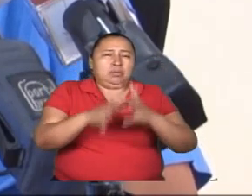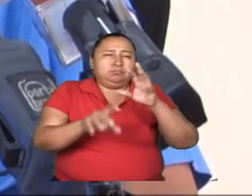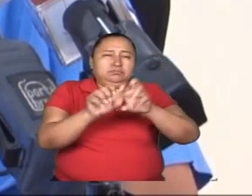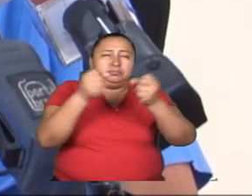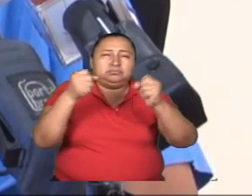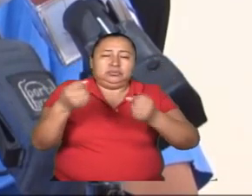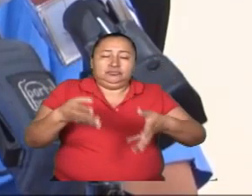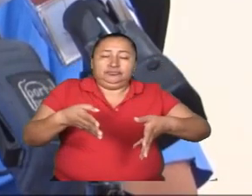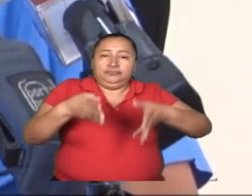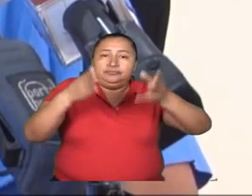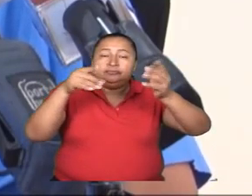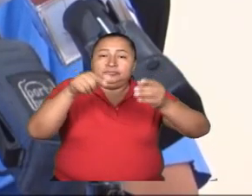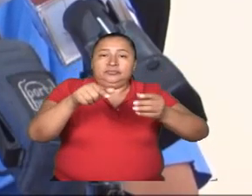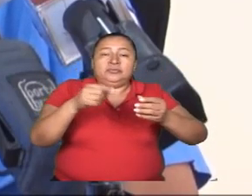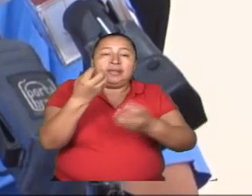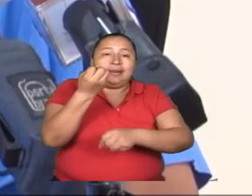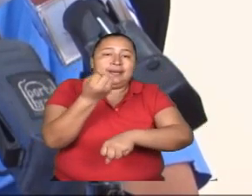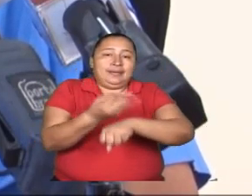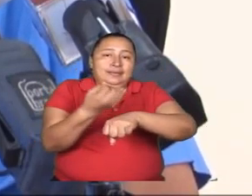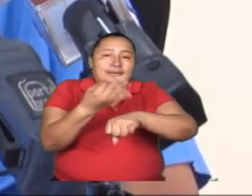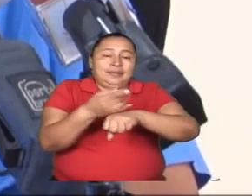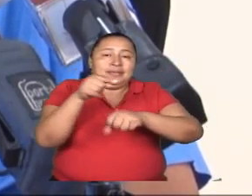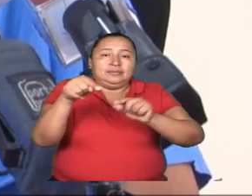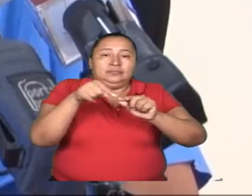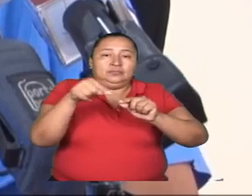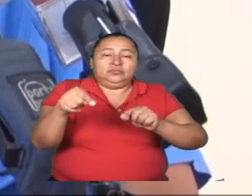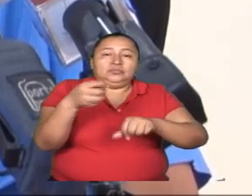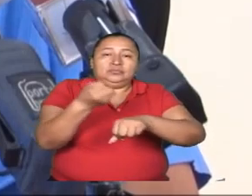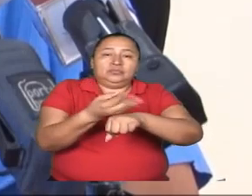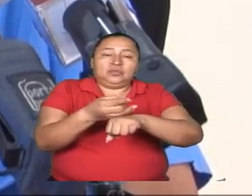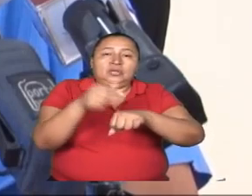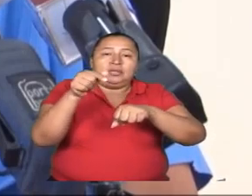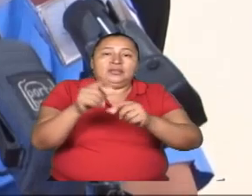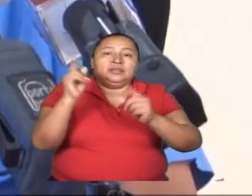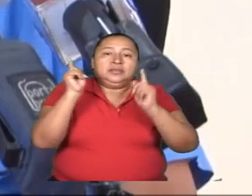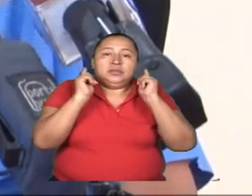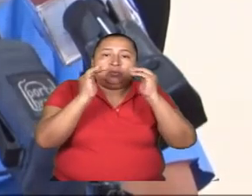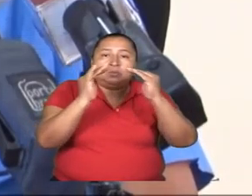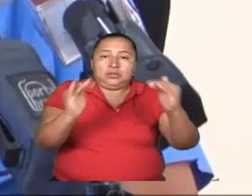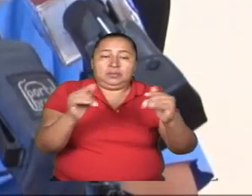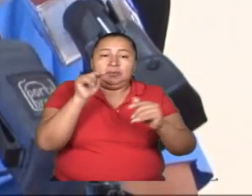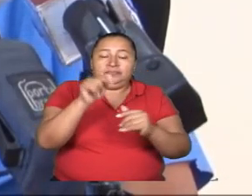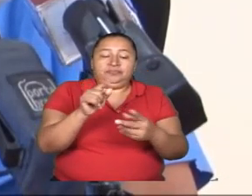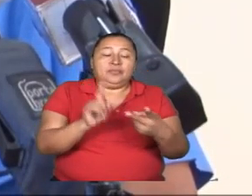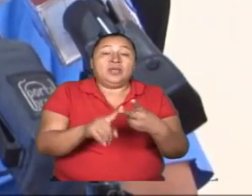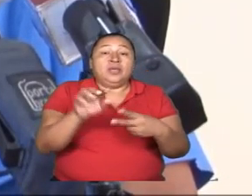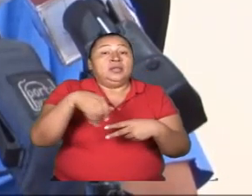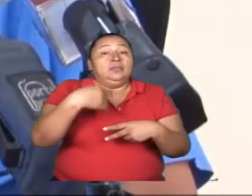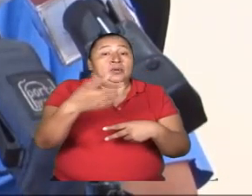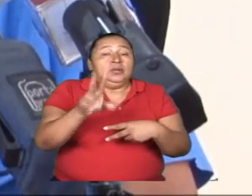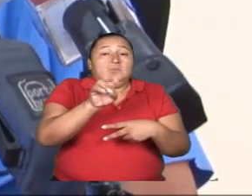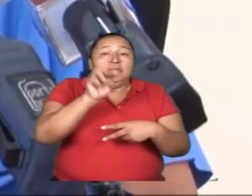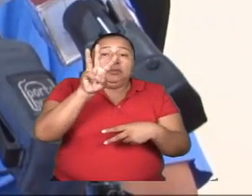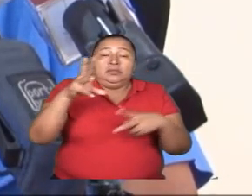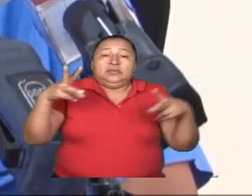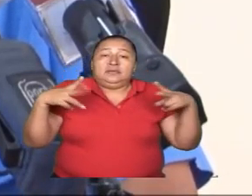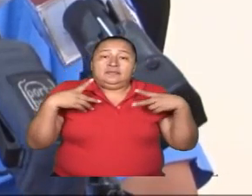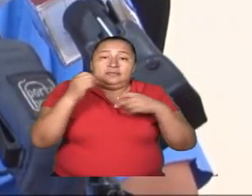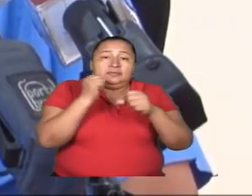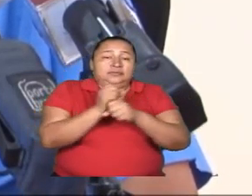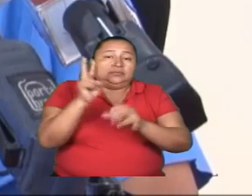al edificio de la Alcaldía Municipal de Ticuantepe. El 23 de abril del año